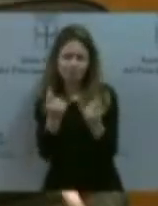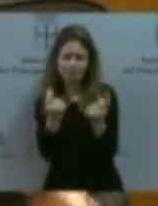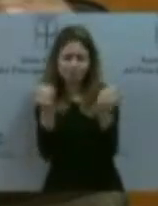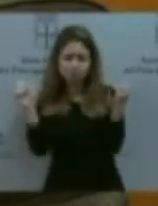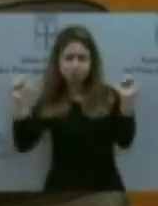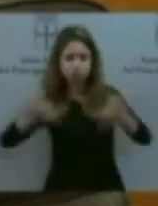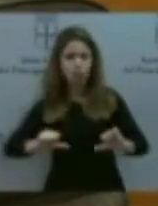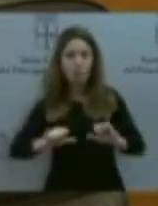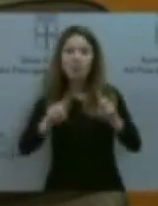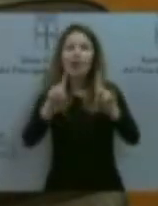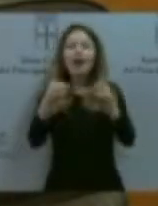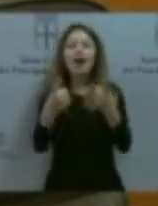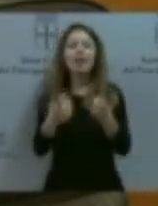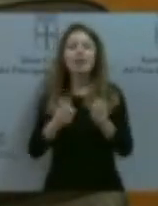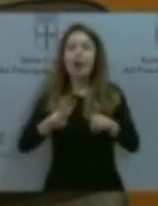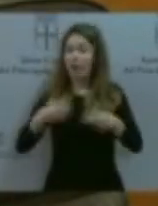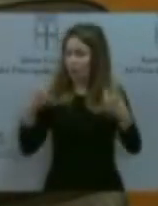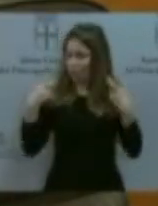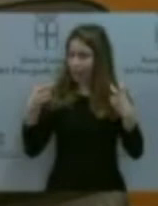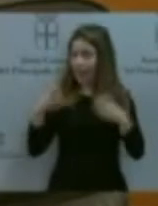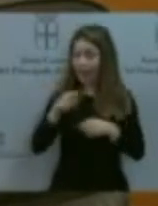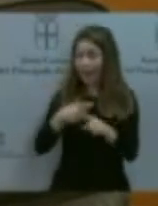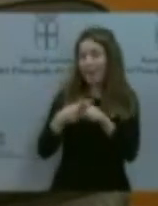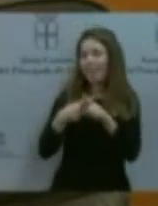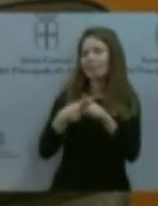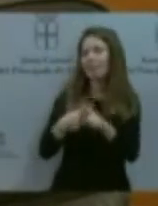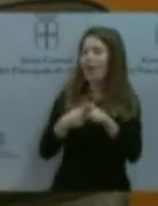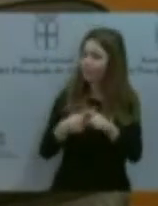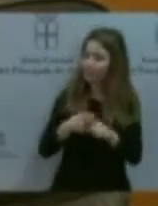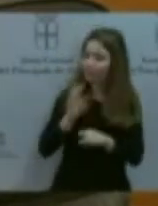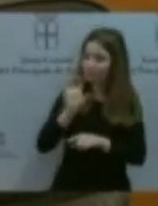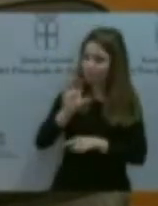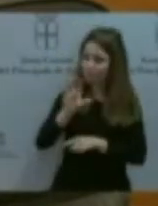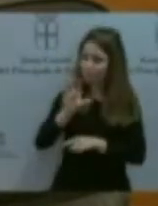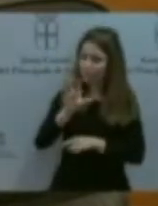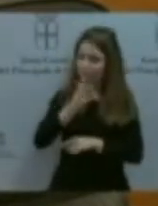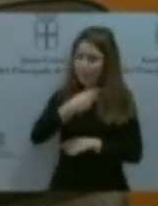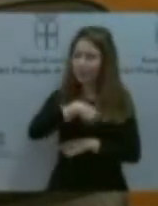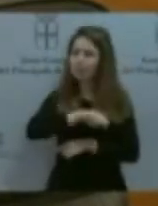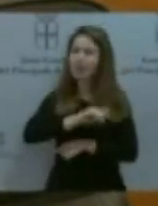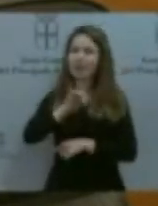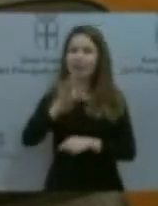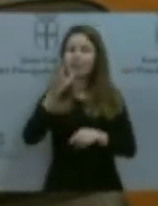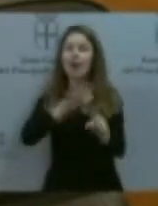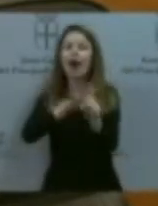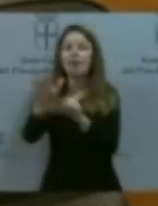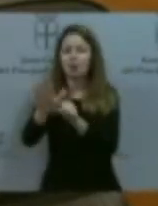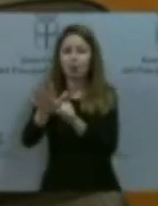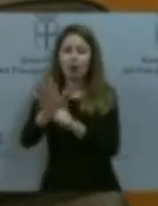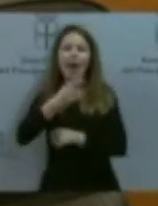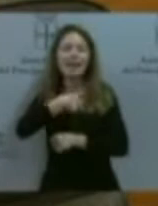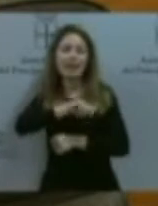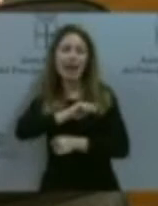ahí compartimos a nivel estatal, evidentemente. Hay cuestiones que son de ámbito estatal que hay que hacerlas y evidentemente hay que luchar por la armonización